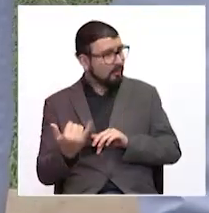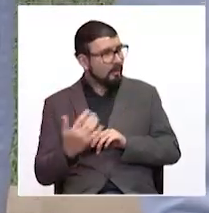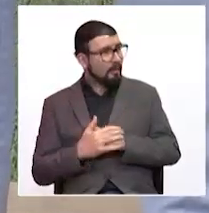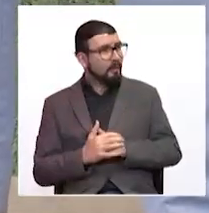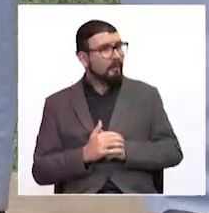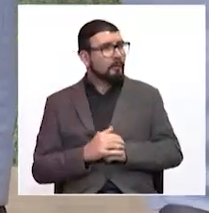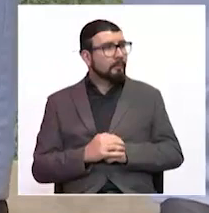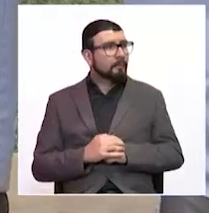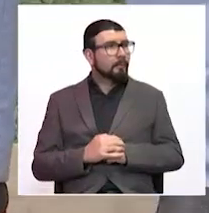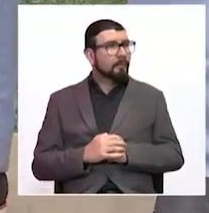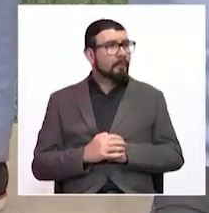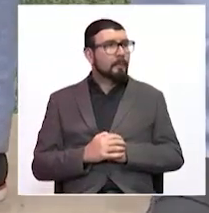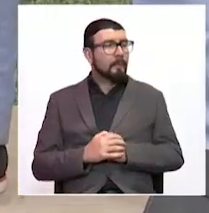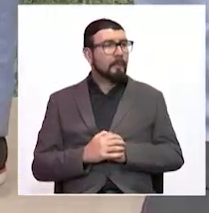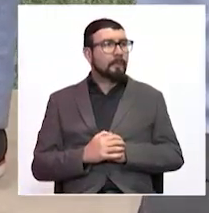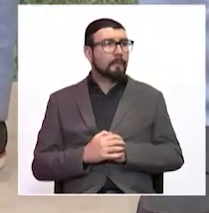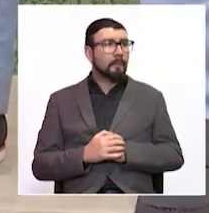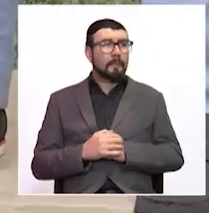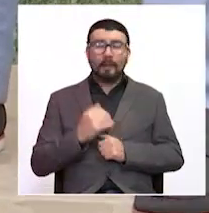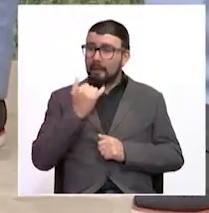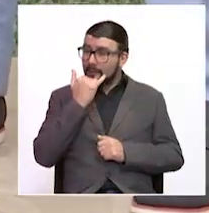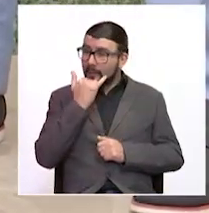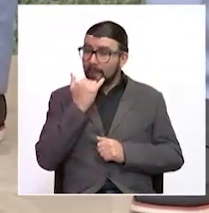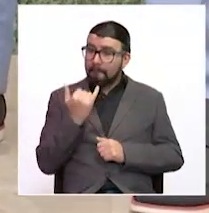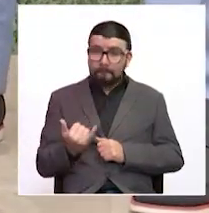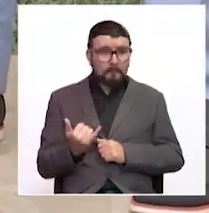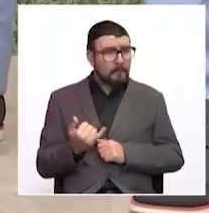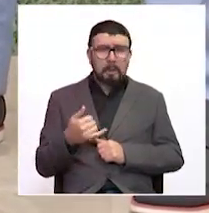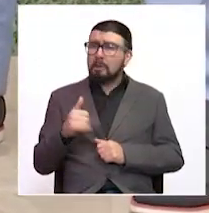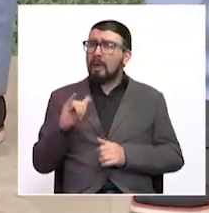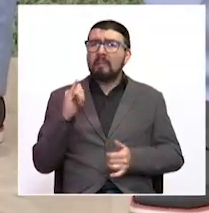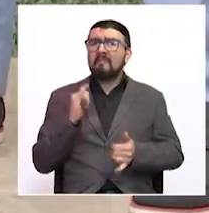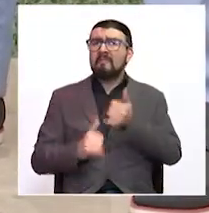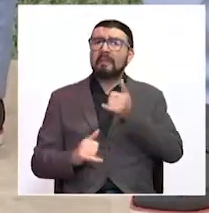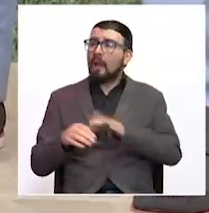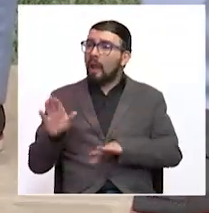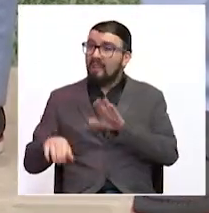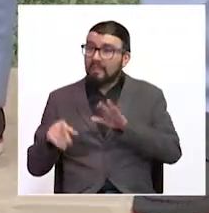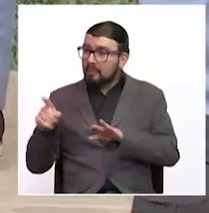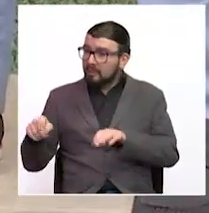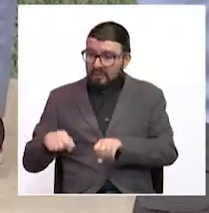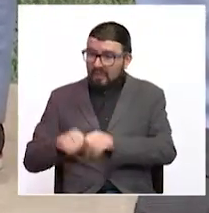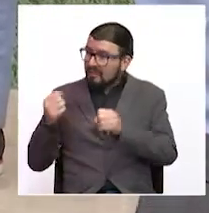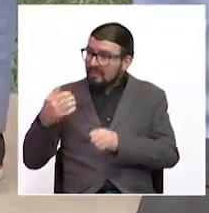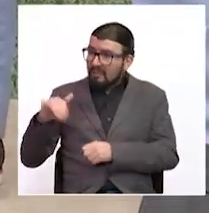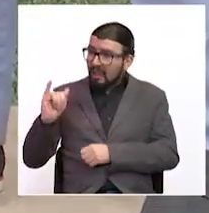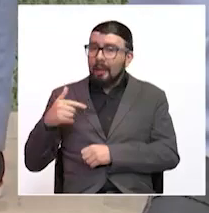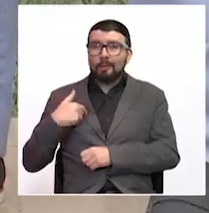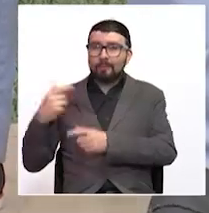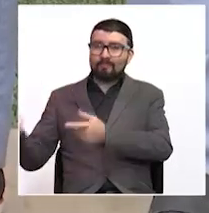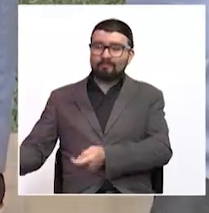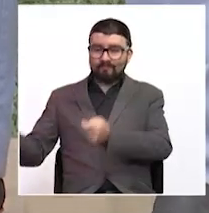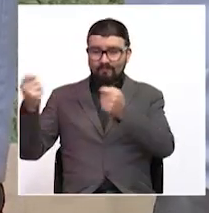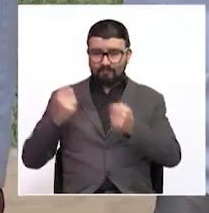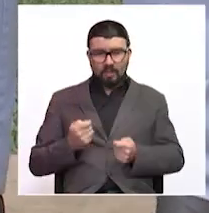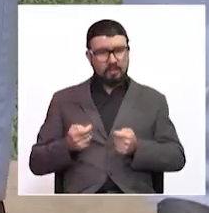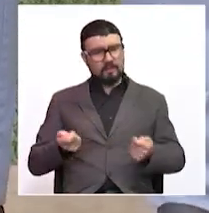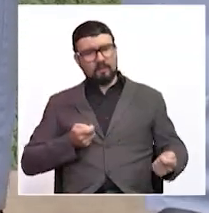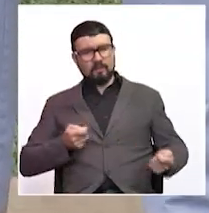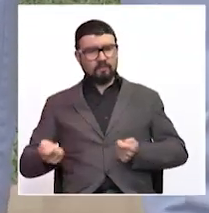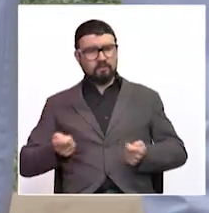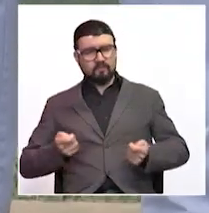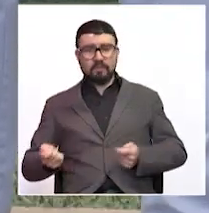y lograr así cuando termina el ciclo útil de vida de una herramienta yo la estoy utilizando a partir de